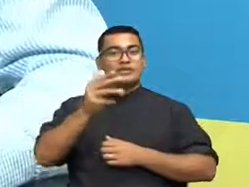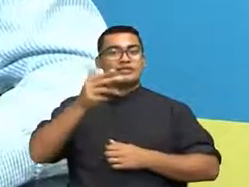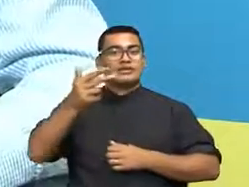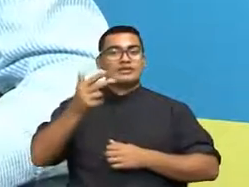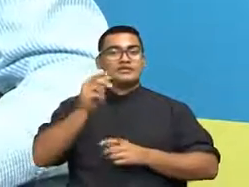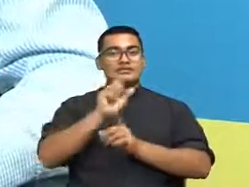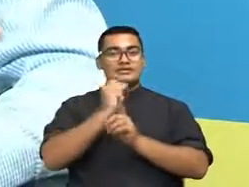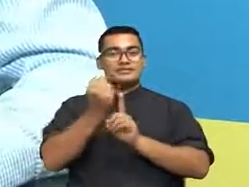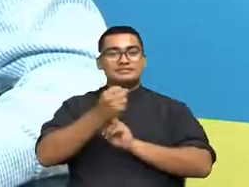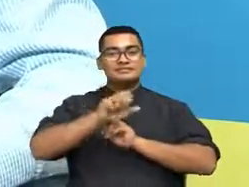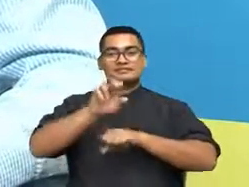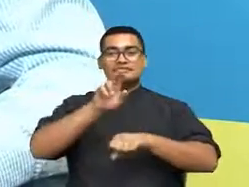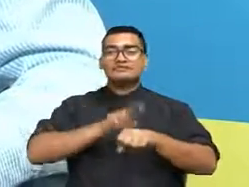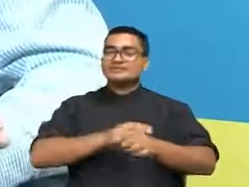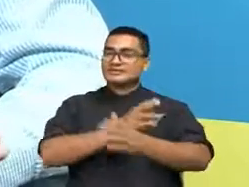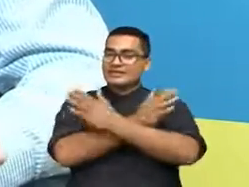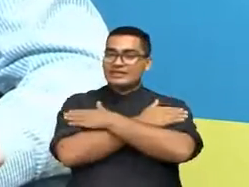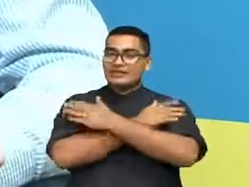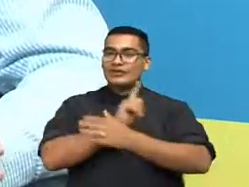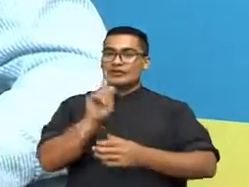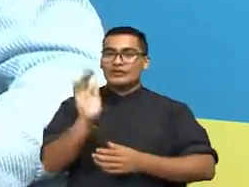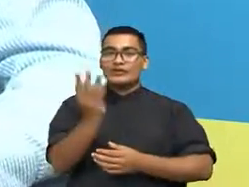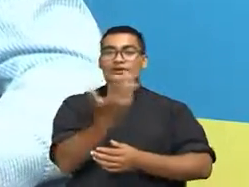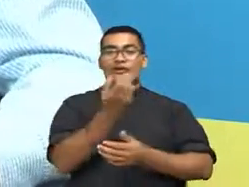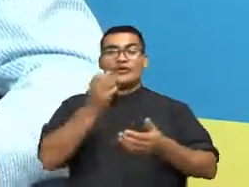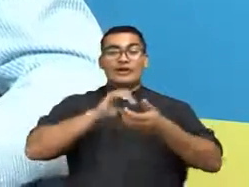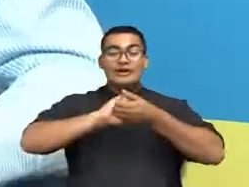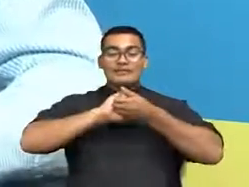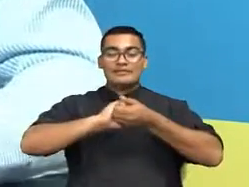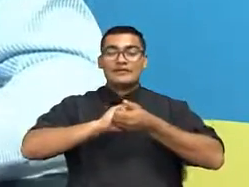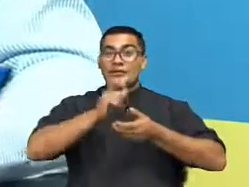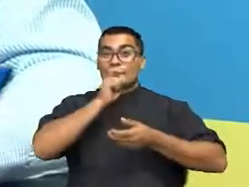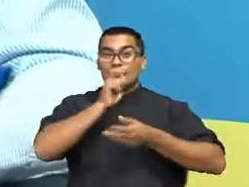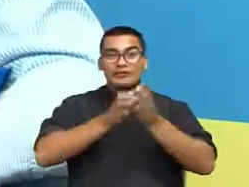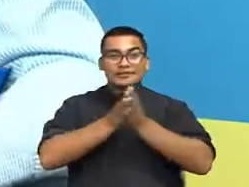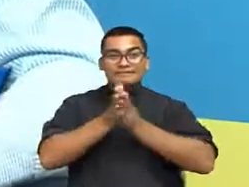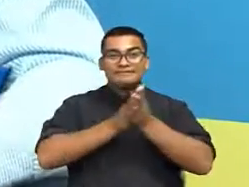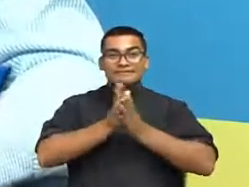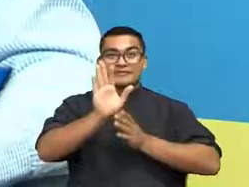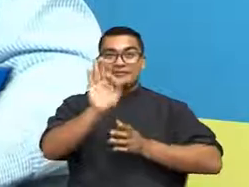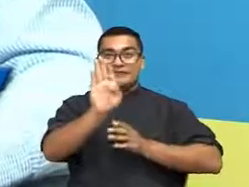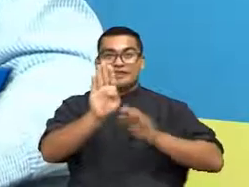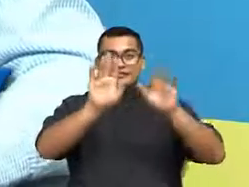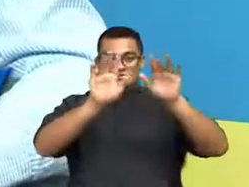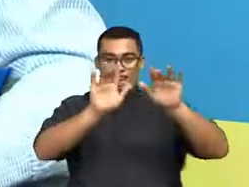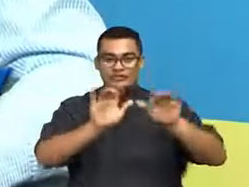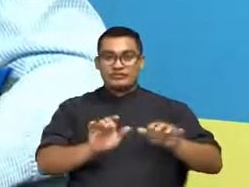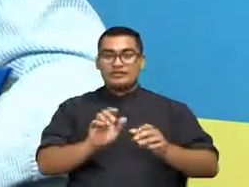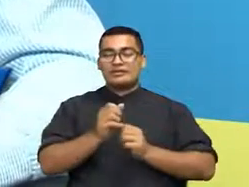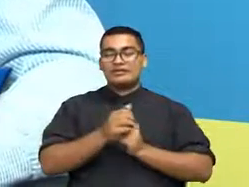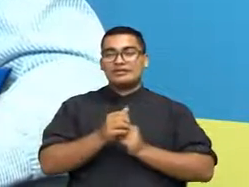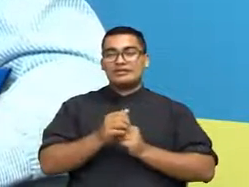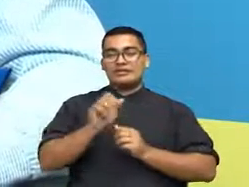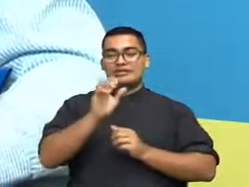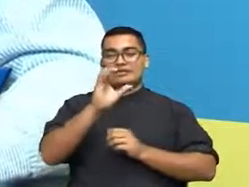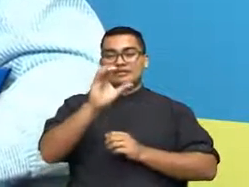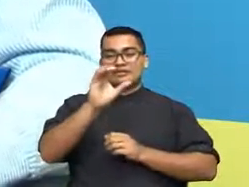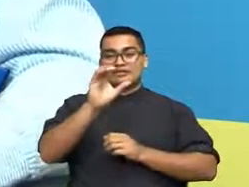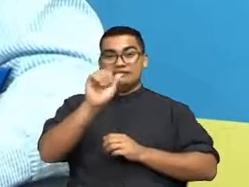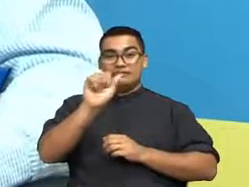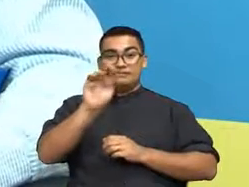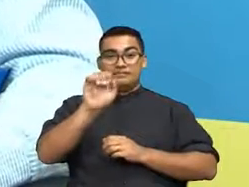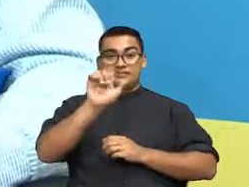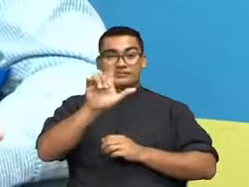la Asamblea Nacional. Saludo a todos los amigos y amigas que nos siguen a través de Facebook. Aparecemos en Facebook como Canal